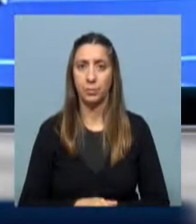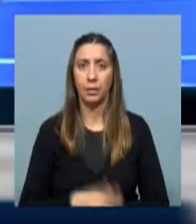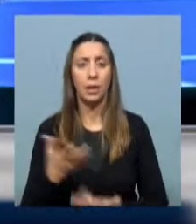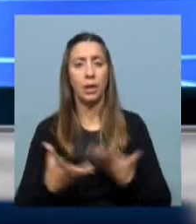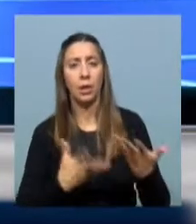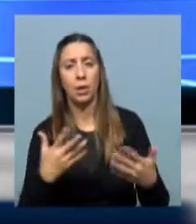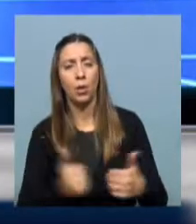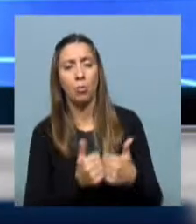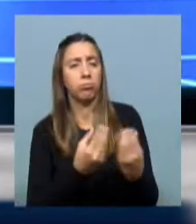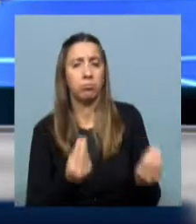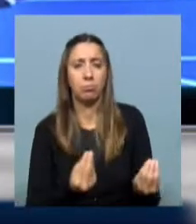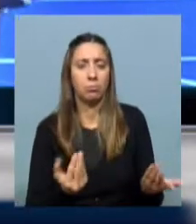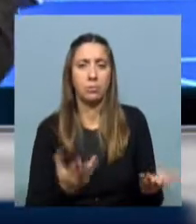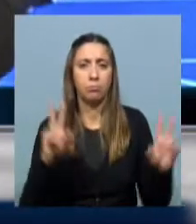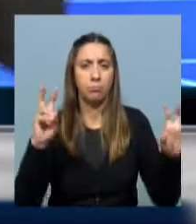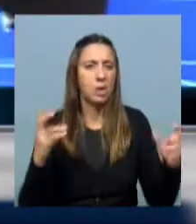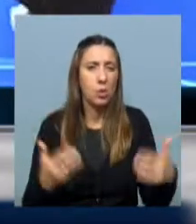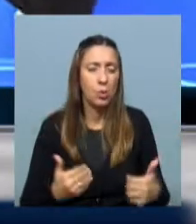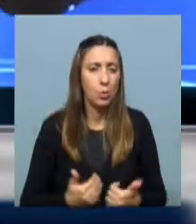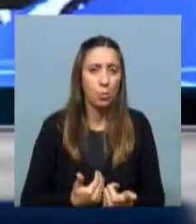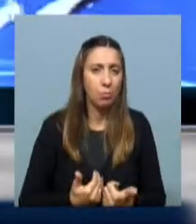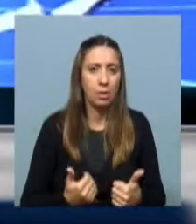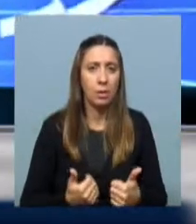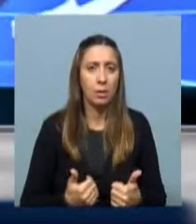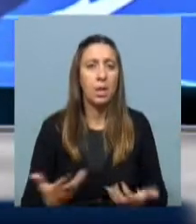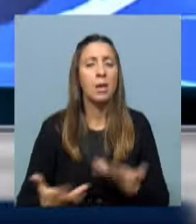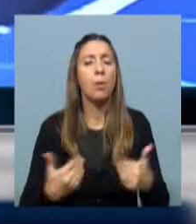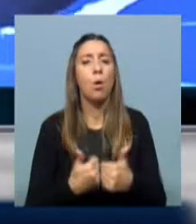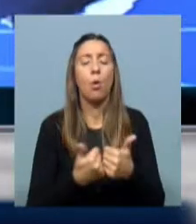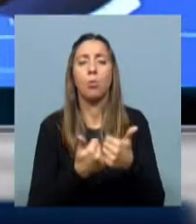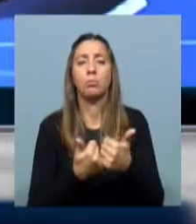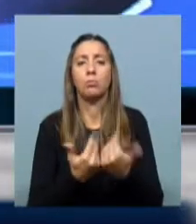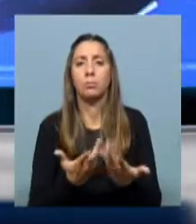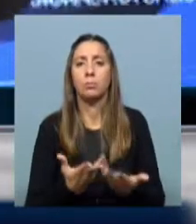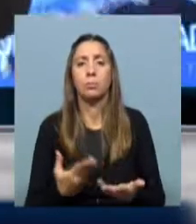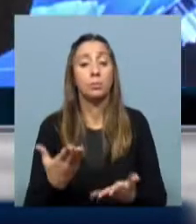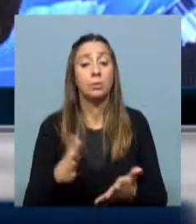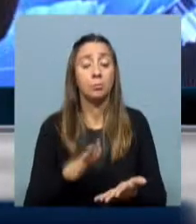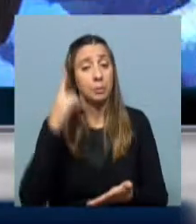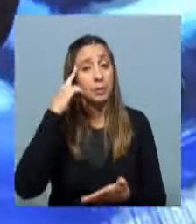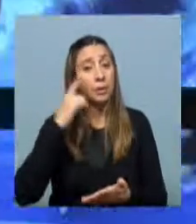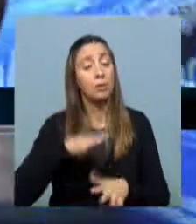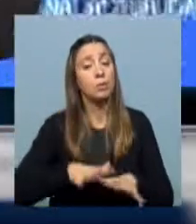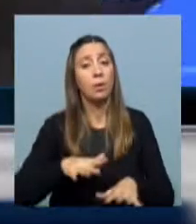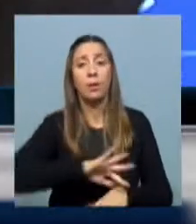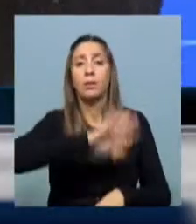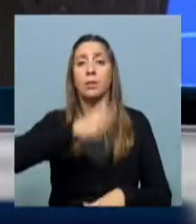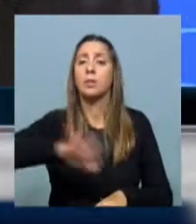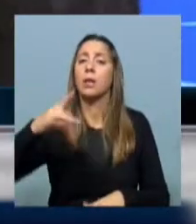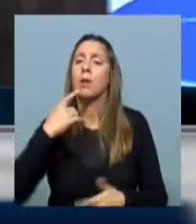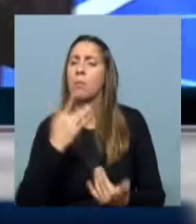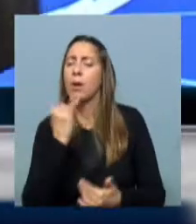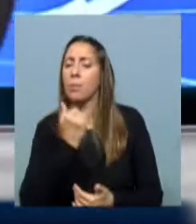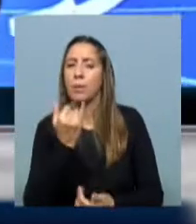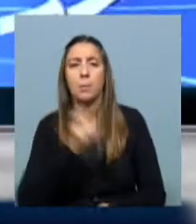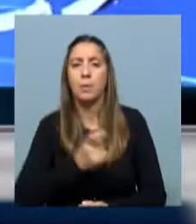quemas controladas, entre comillas, teniendo ¿no? como referencia lo que está pasando en las sierras de San Luis? ¿Se puede explicar